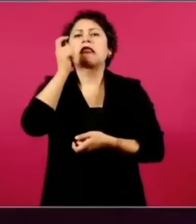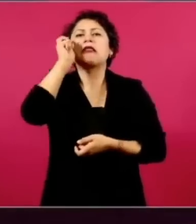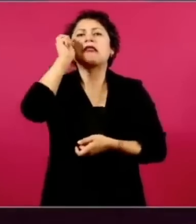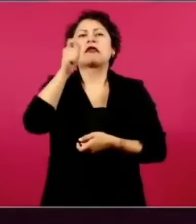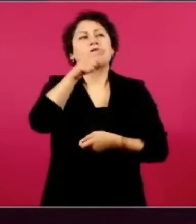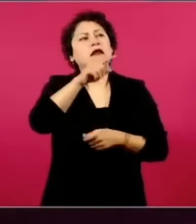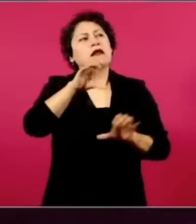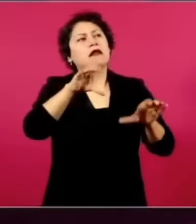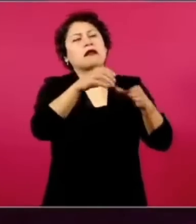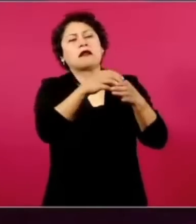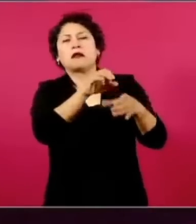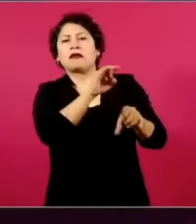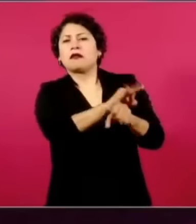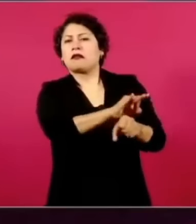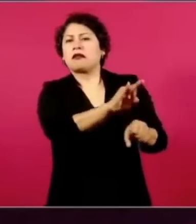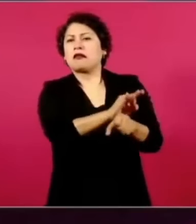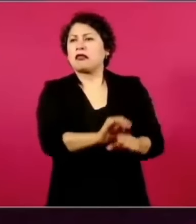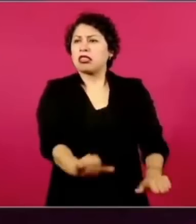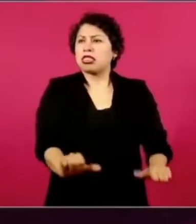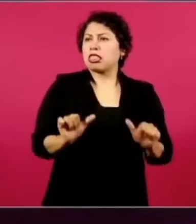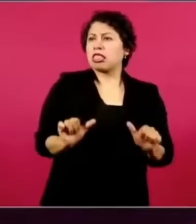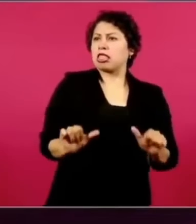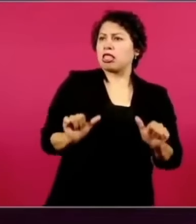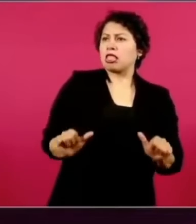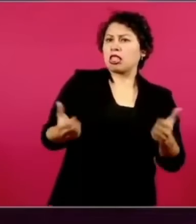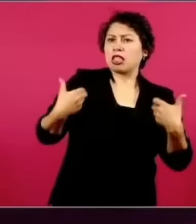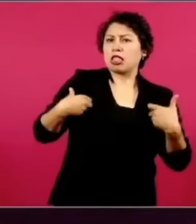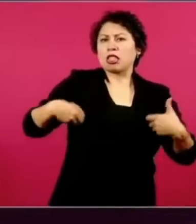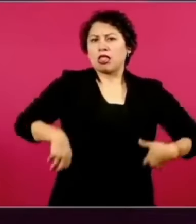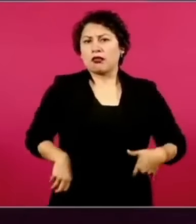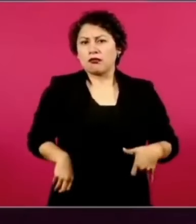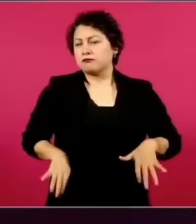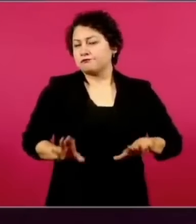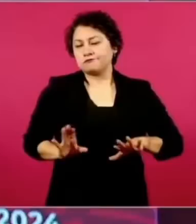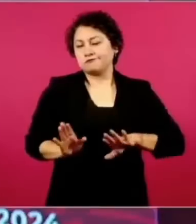Se puede con el pueblo. El pueblo es mucha pieza.